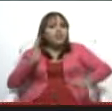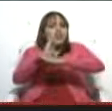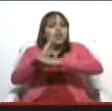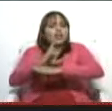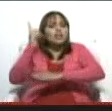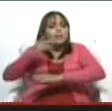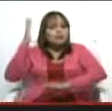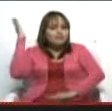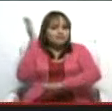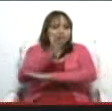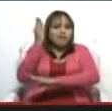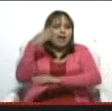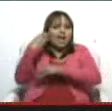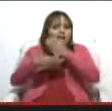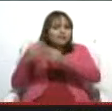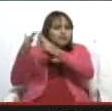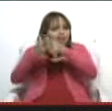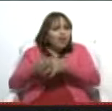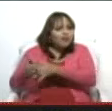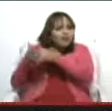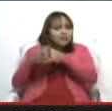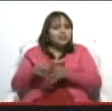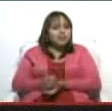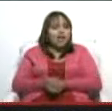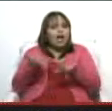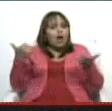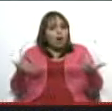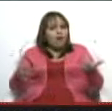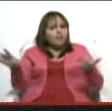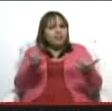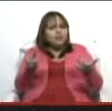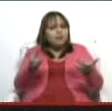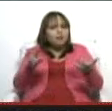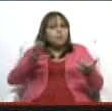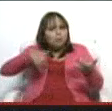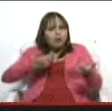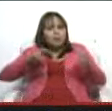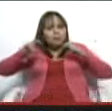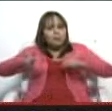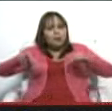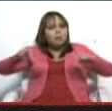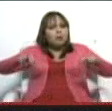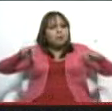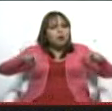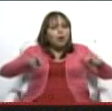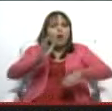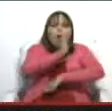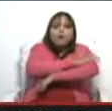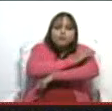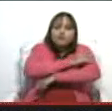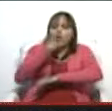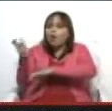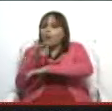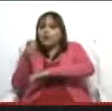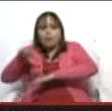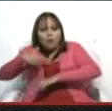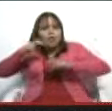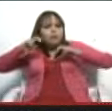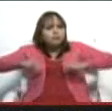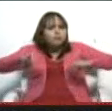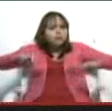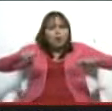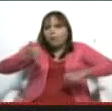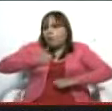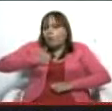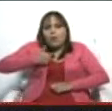las medidas coercitivas unilaterales y que está en perfectas condiciones de sentarse con los adversarios de cualquiera de las zonas